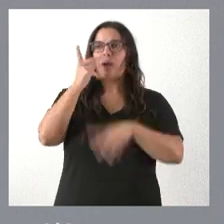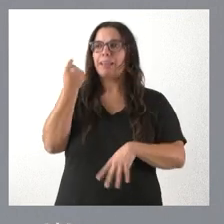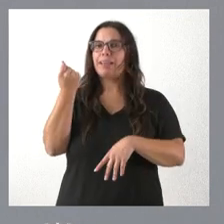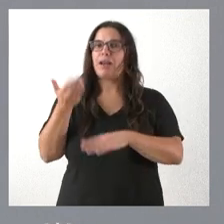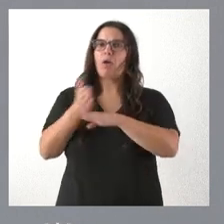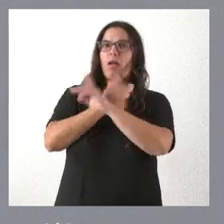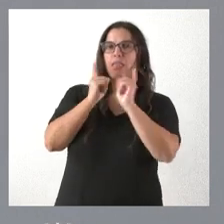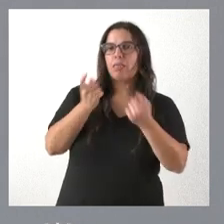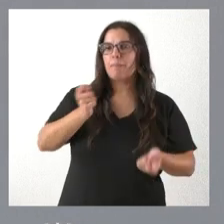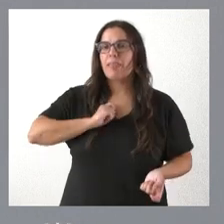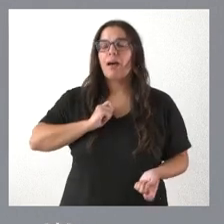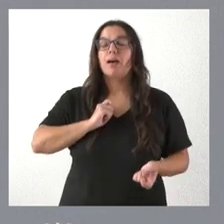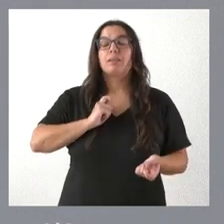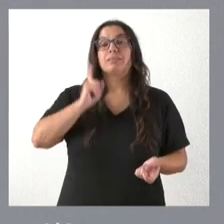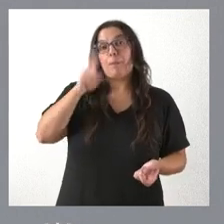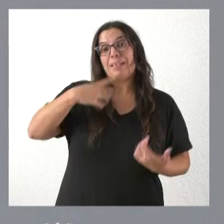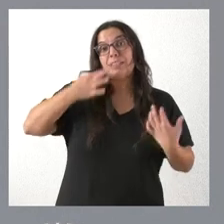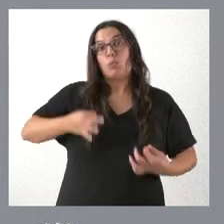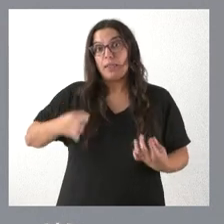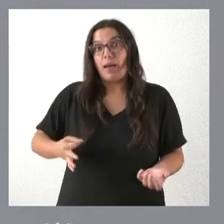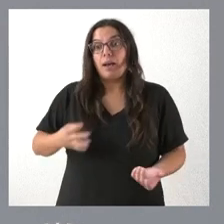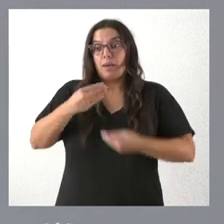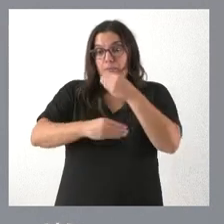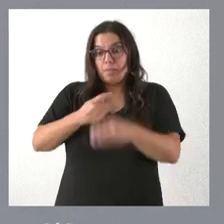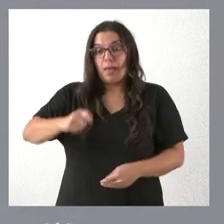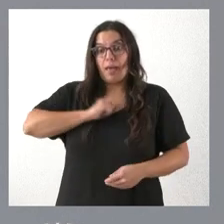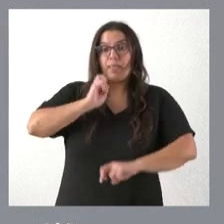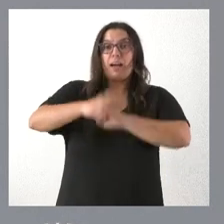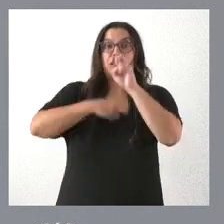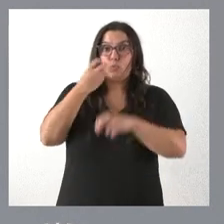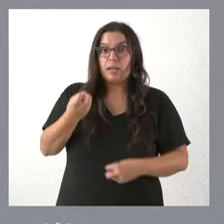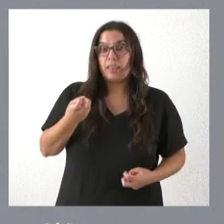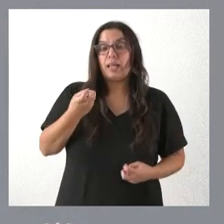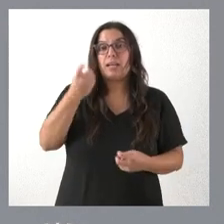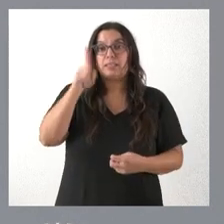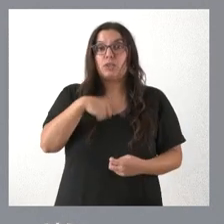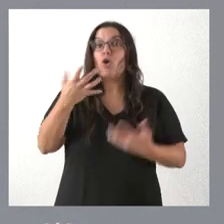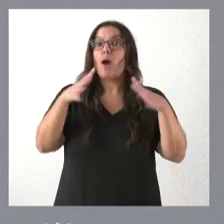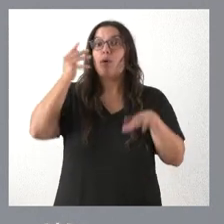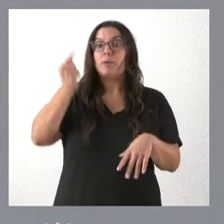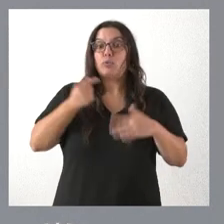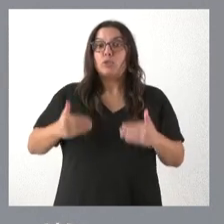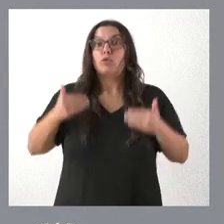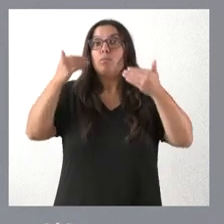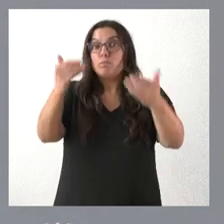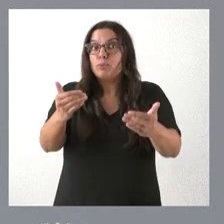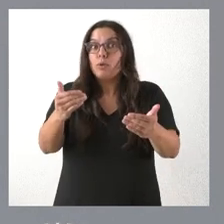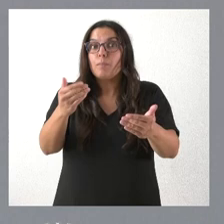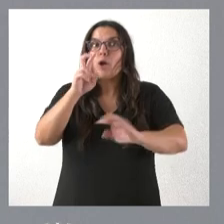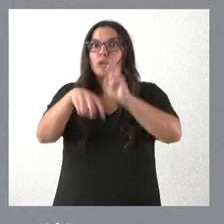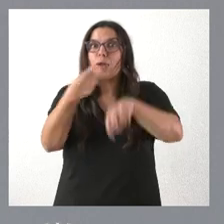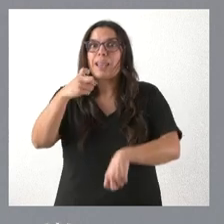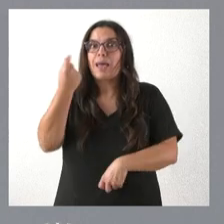tengamos la seguridad también de que esas entregas a cuenta pues se van a poder actualizar Aunque hubiera prorroga de los presupuestos del Estado porque lógicamente